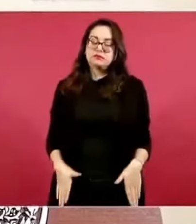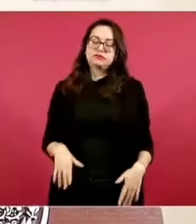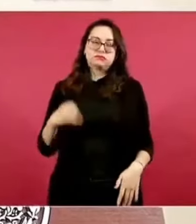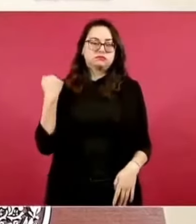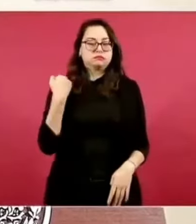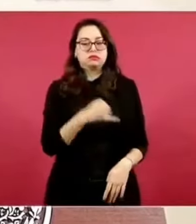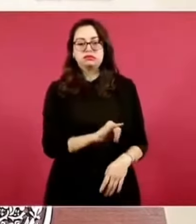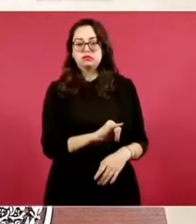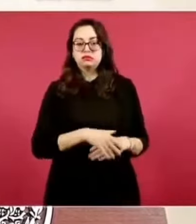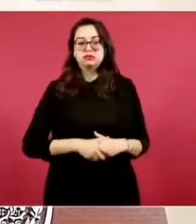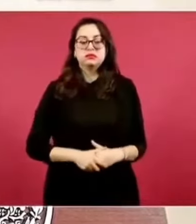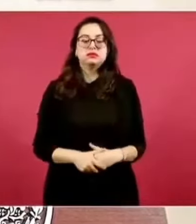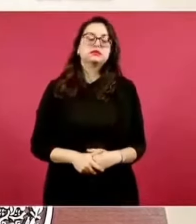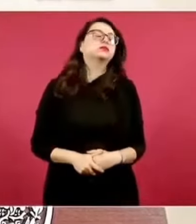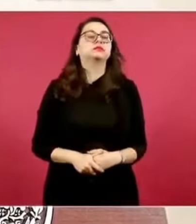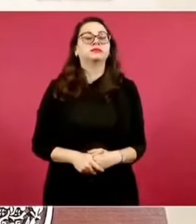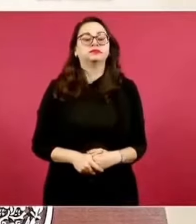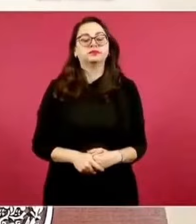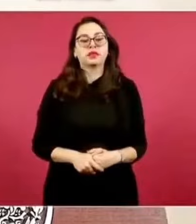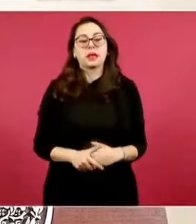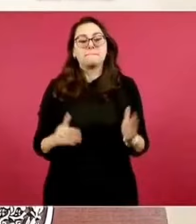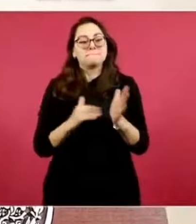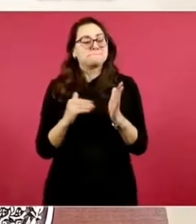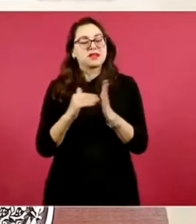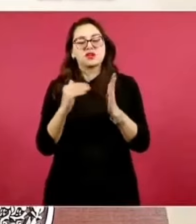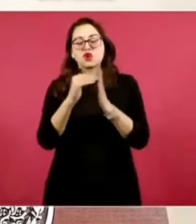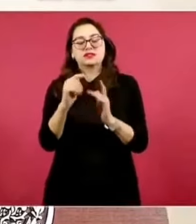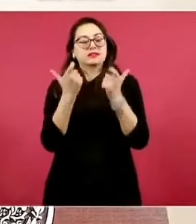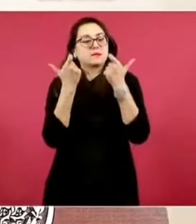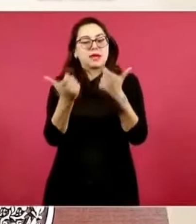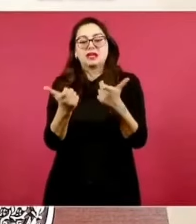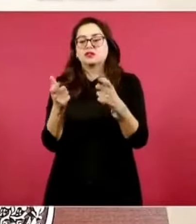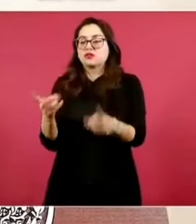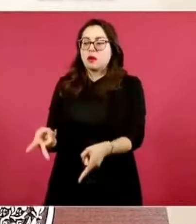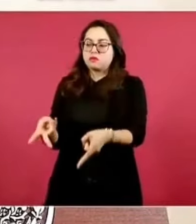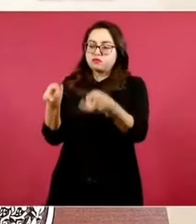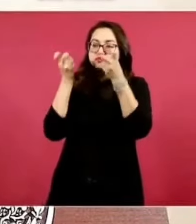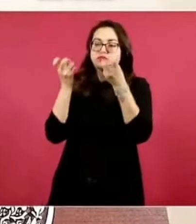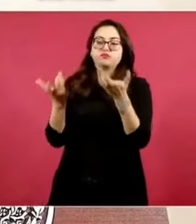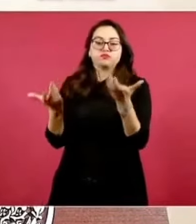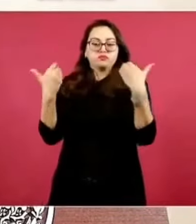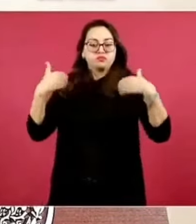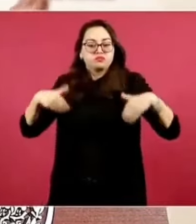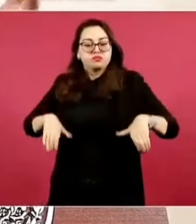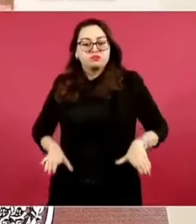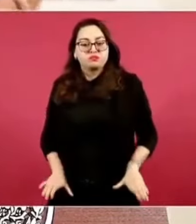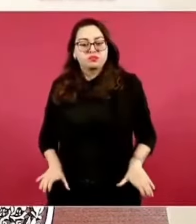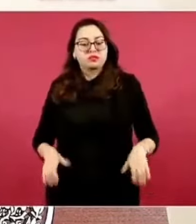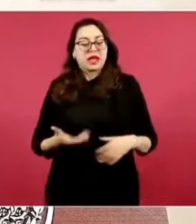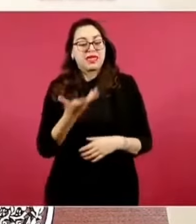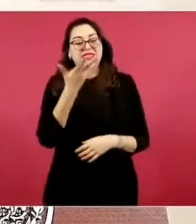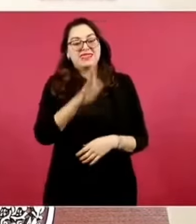pueblo estamos hablando de miles de millones de pesos 10